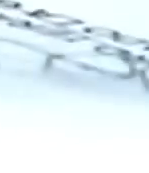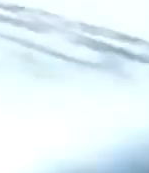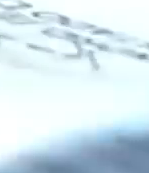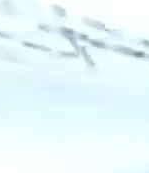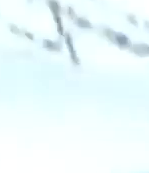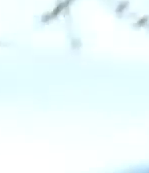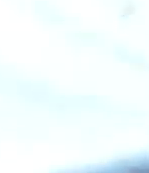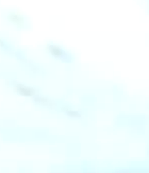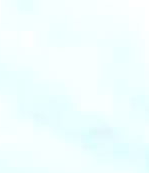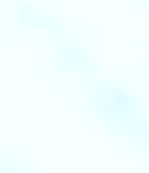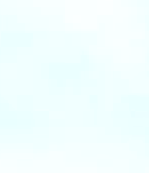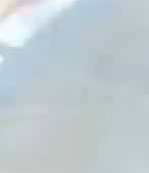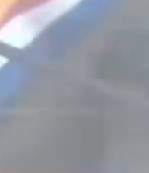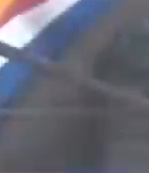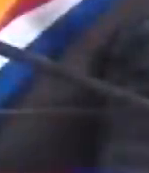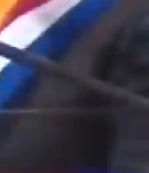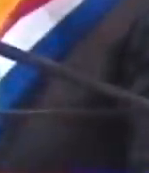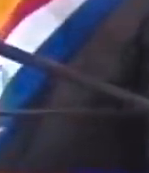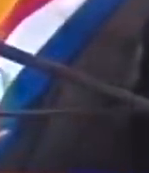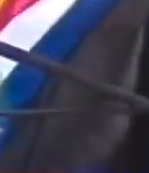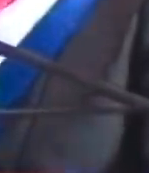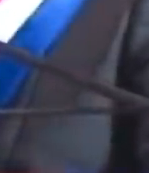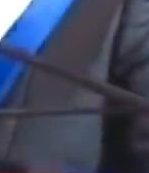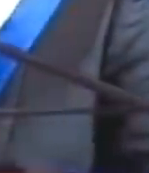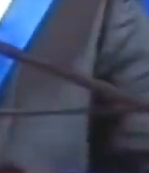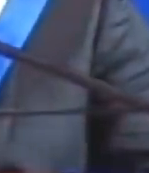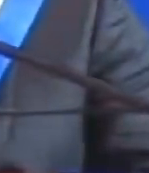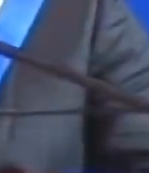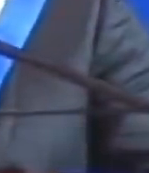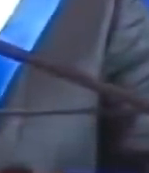la creación de los gobiernos comunitarios.